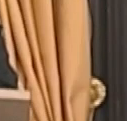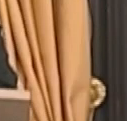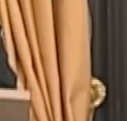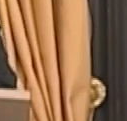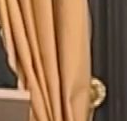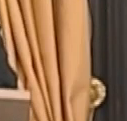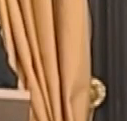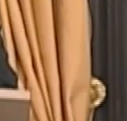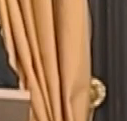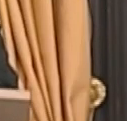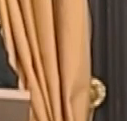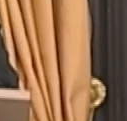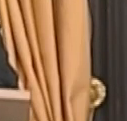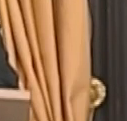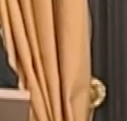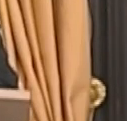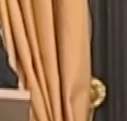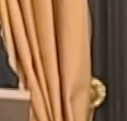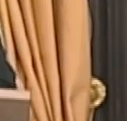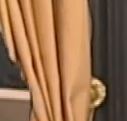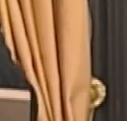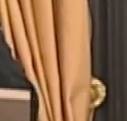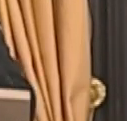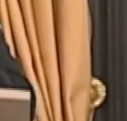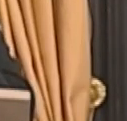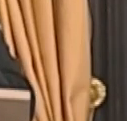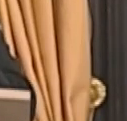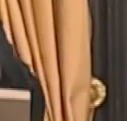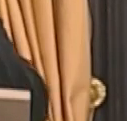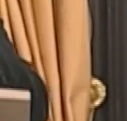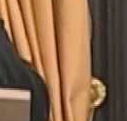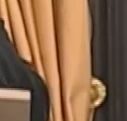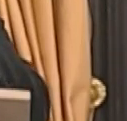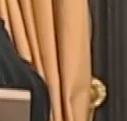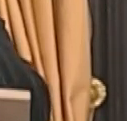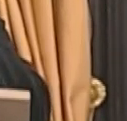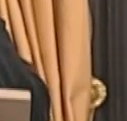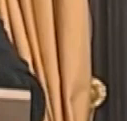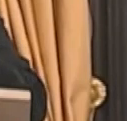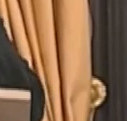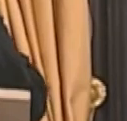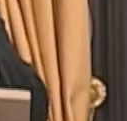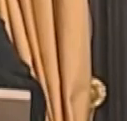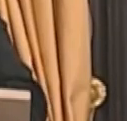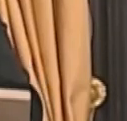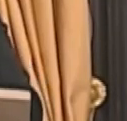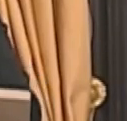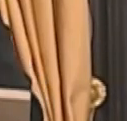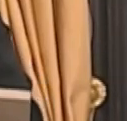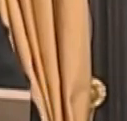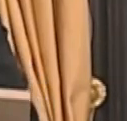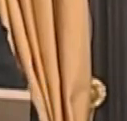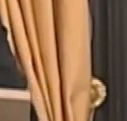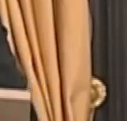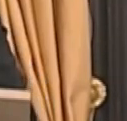porque tengo confianza plena en el pueblo y en la Fuerza Armada, plena de su lealtad. Y a mí me protege